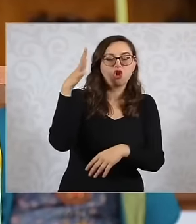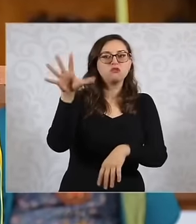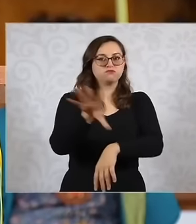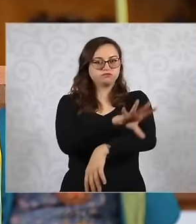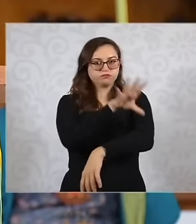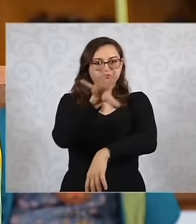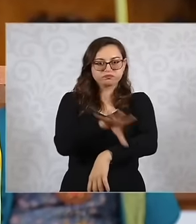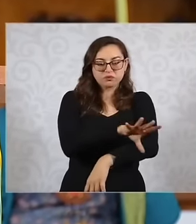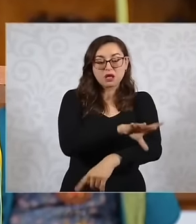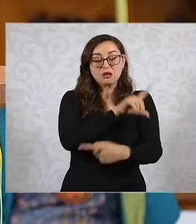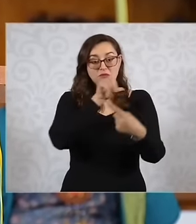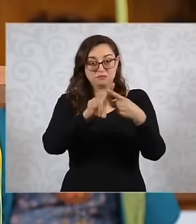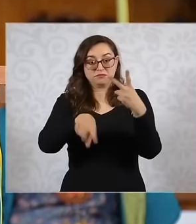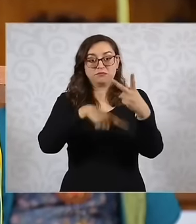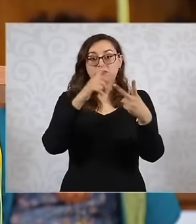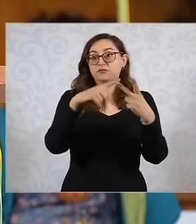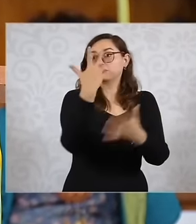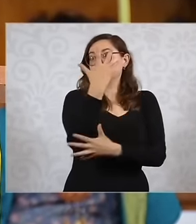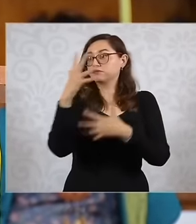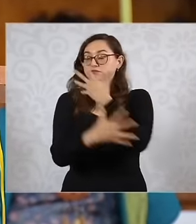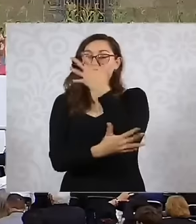pago de electricidad.